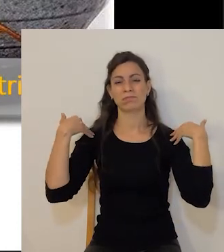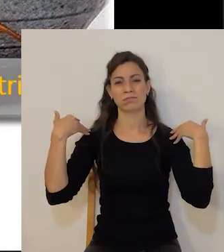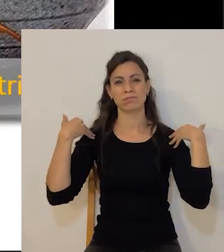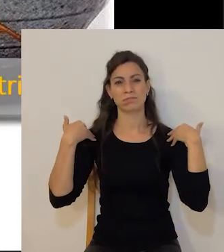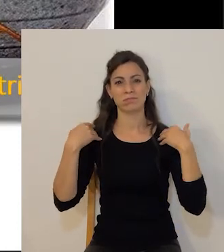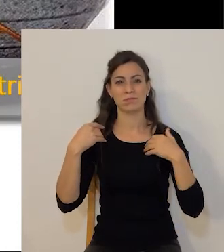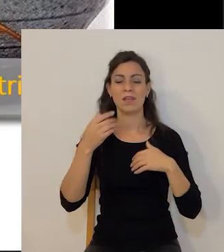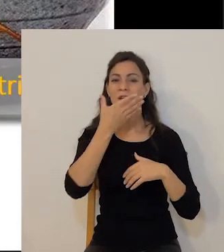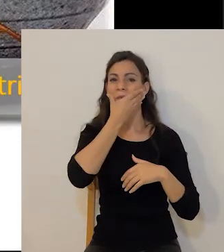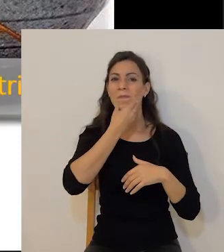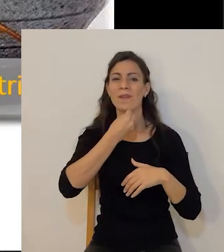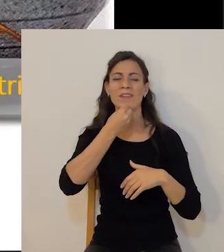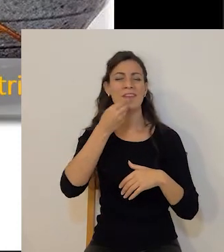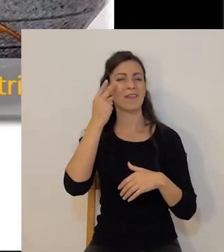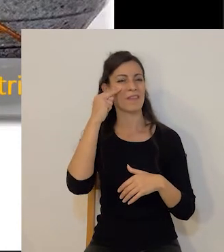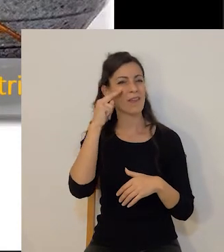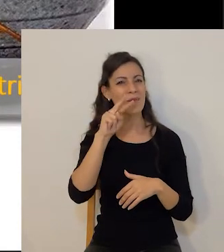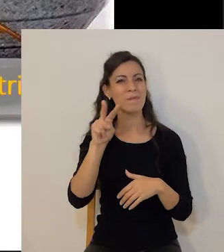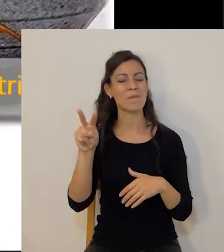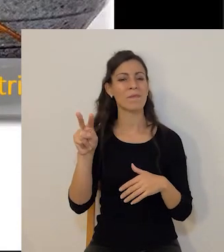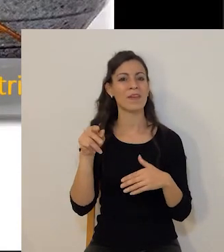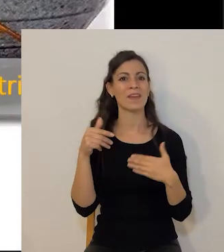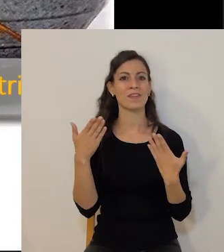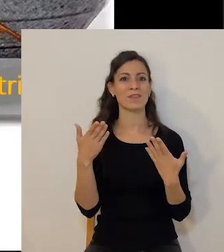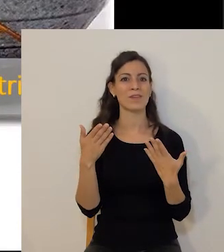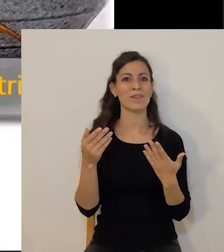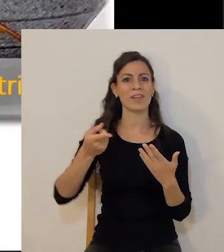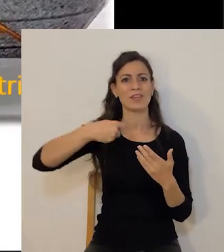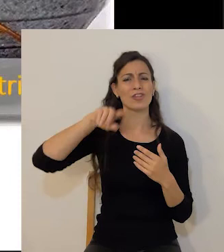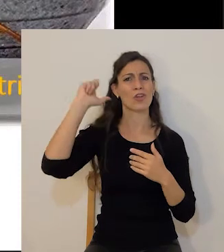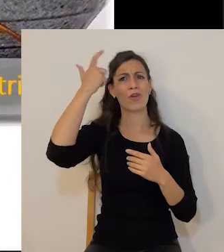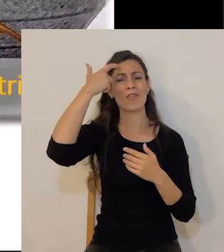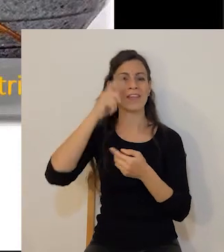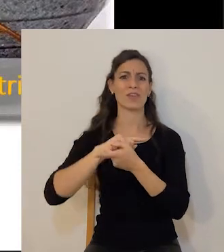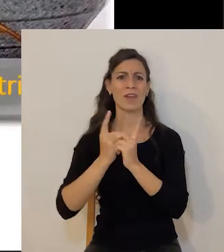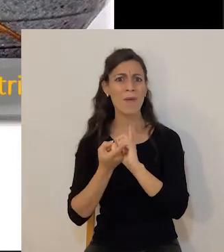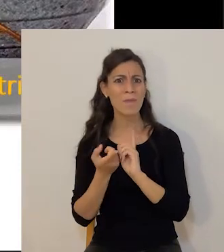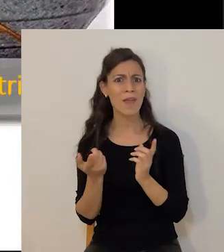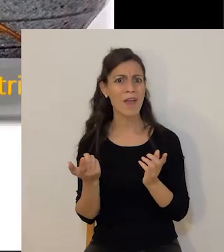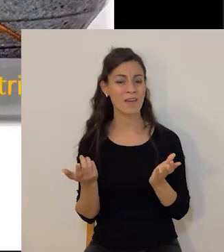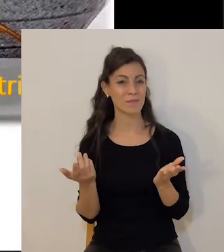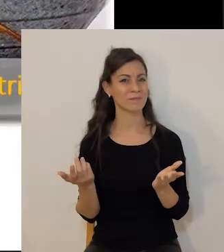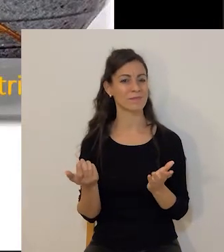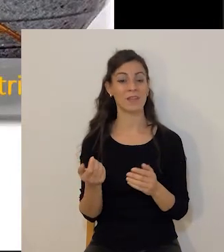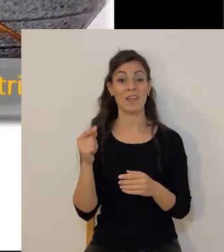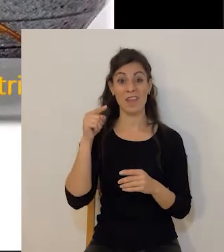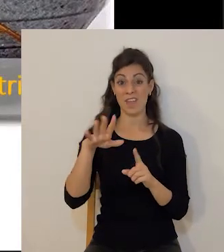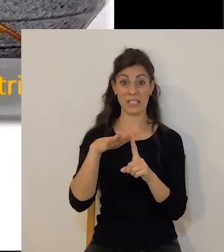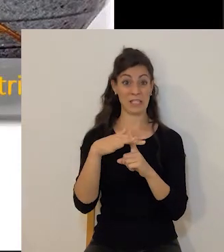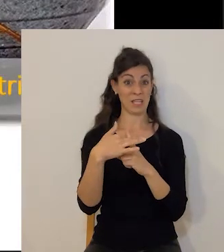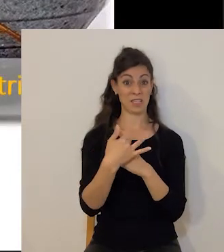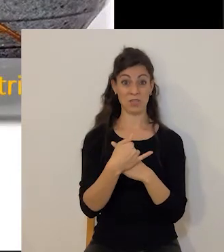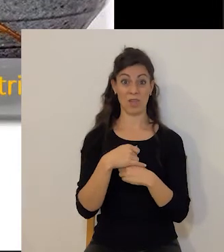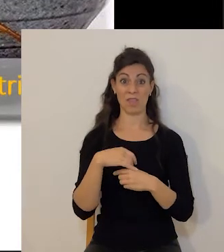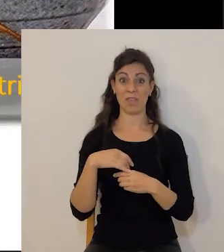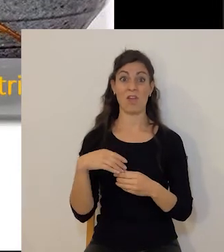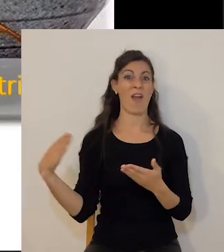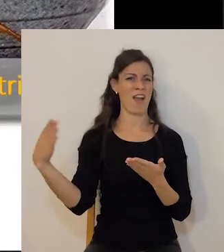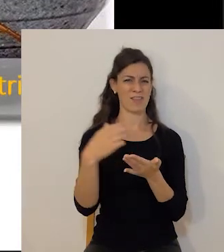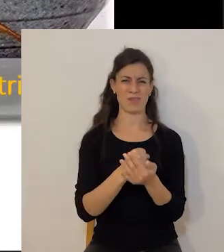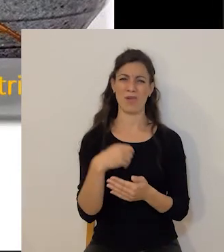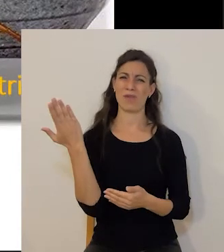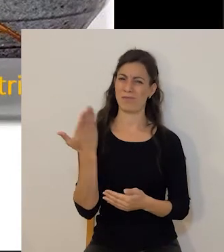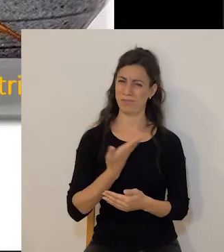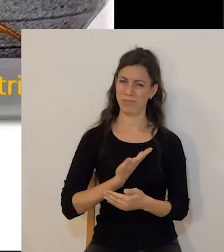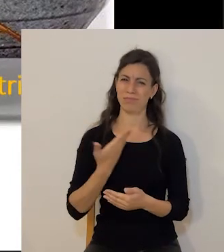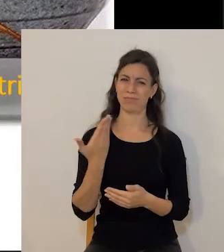la belleza de esa... Entonces vamos a cambiar el concepto, vamos a asimilar que esta situación nos afecta a todos,